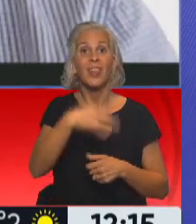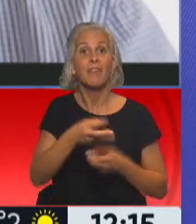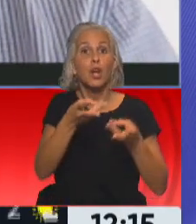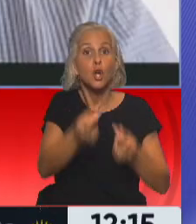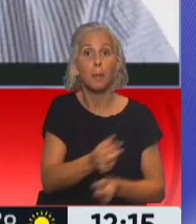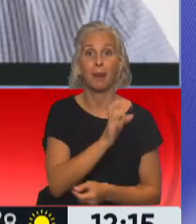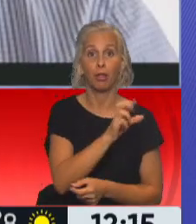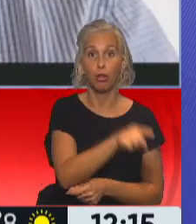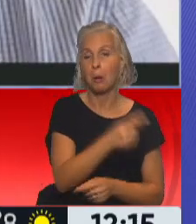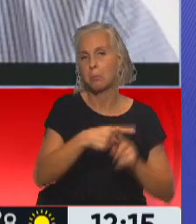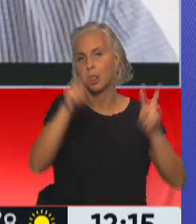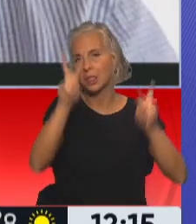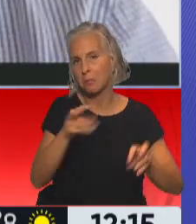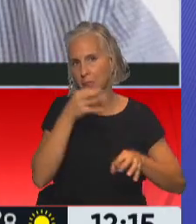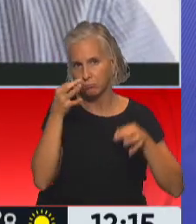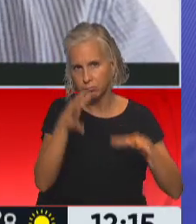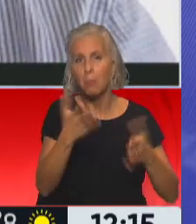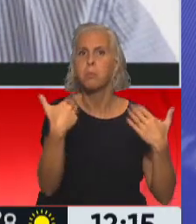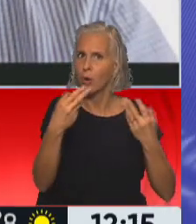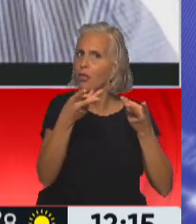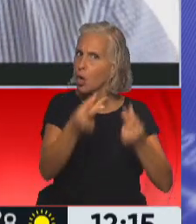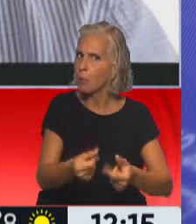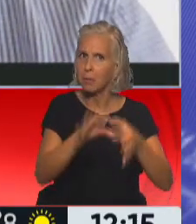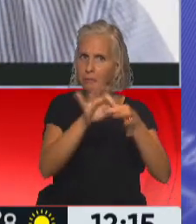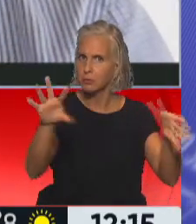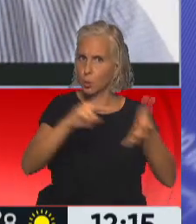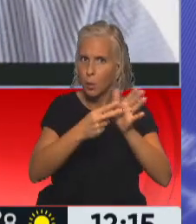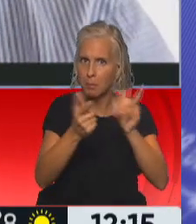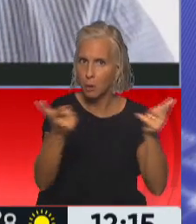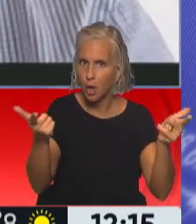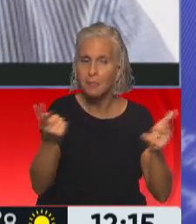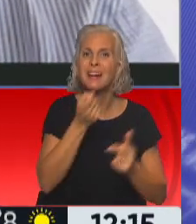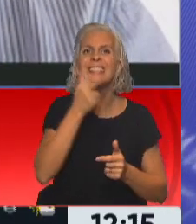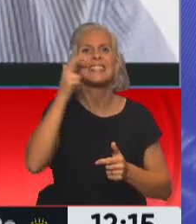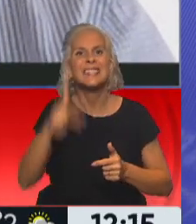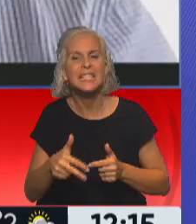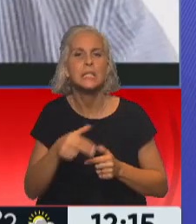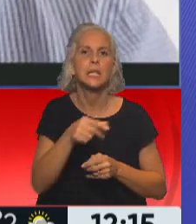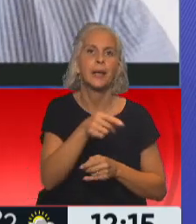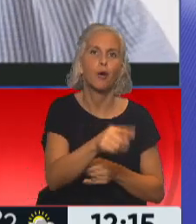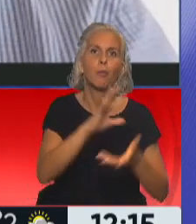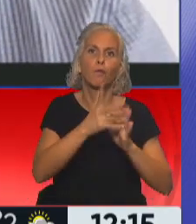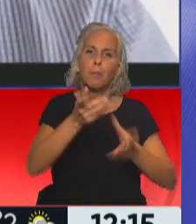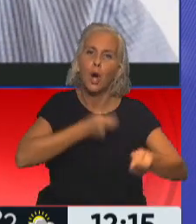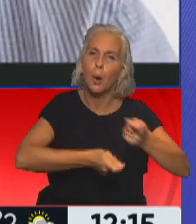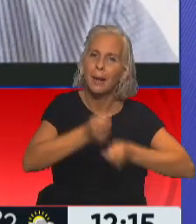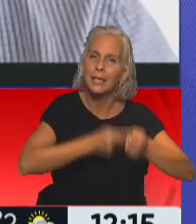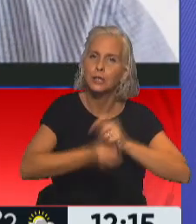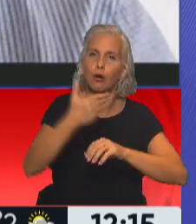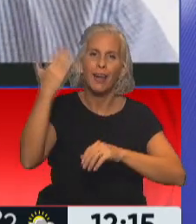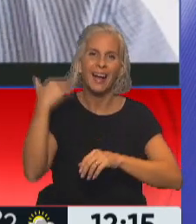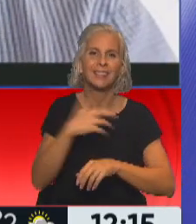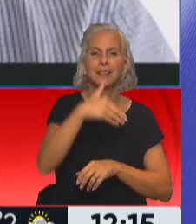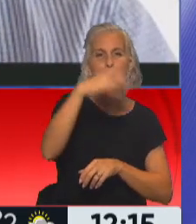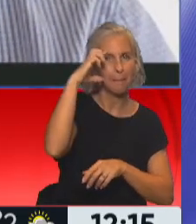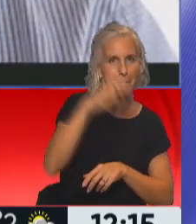dólares por el motivo que quieran, lo pueden hacer sin ningún problema ahora, sin tener que hacer la operación que estaba implícita en el dólar